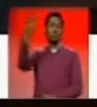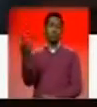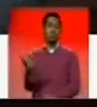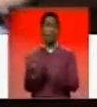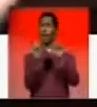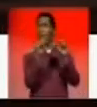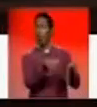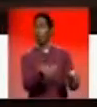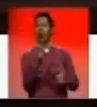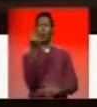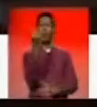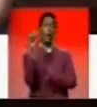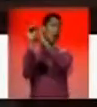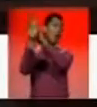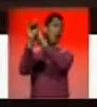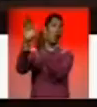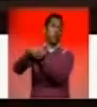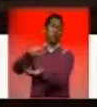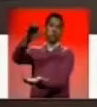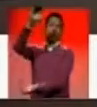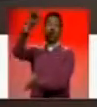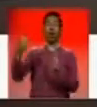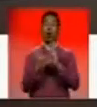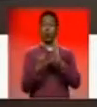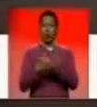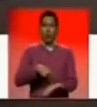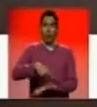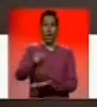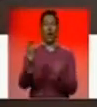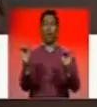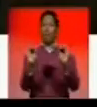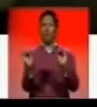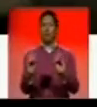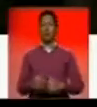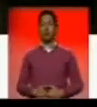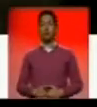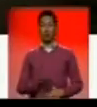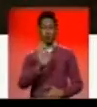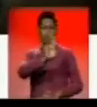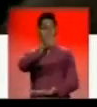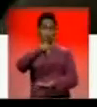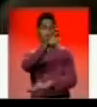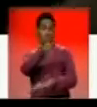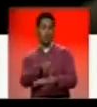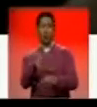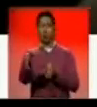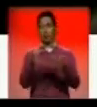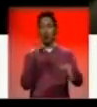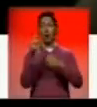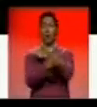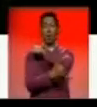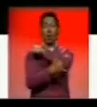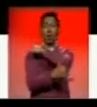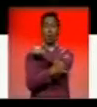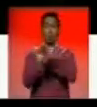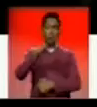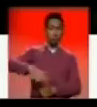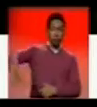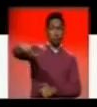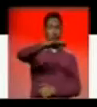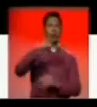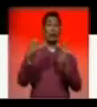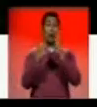al amasamiento de fortunas que no desean pagar tributos. El experto legal explica que los paraísos fiscales dificultan el